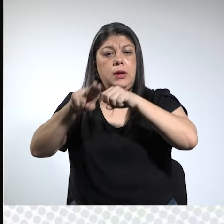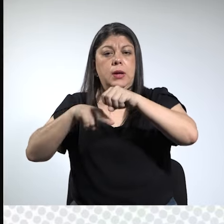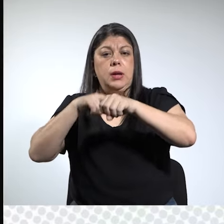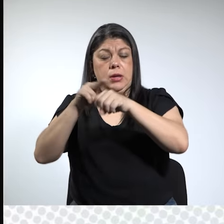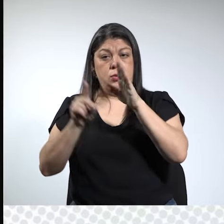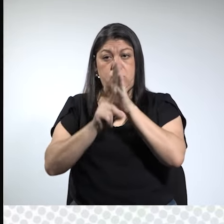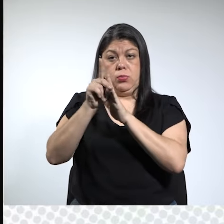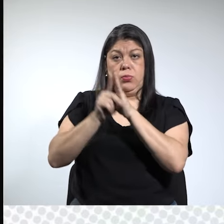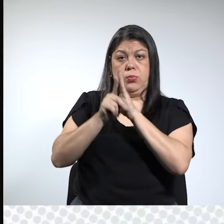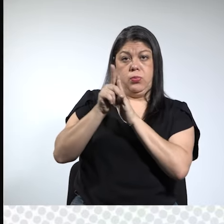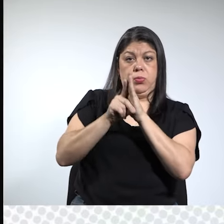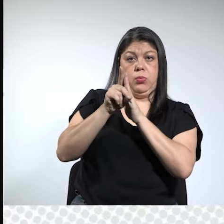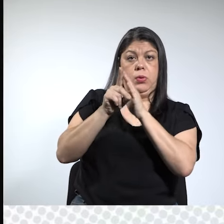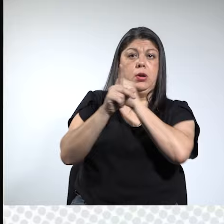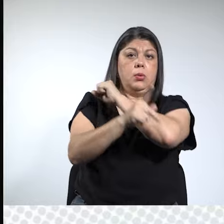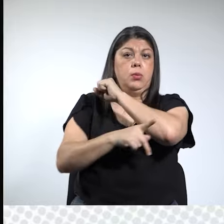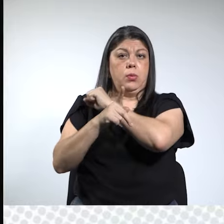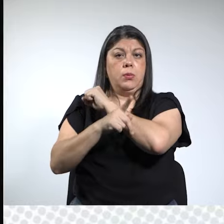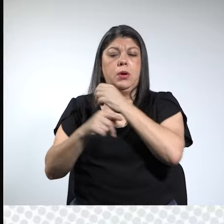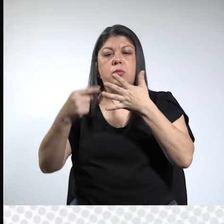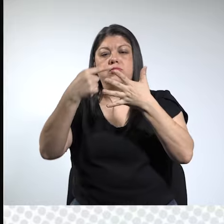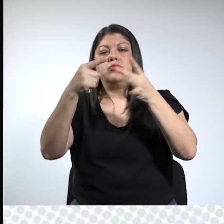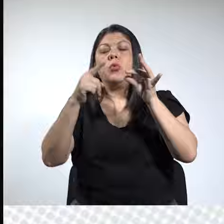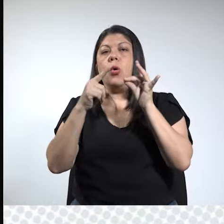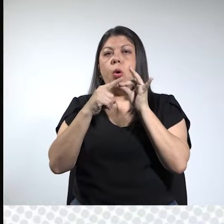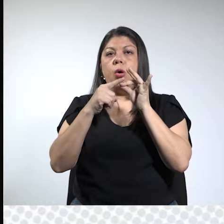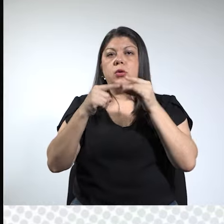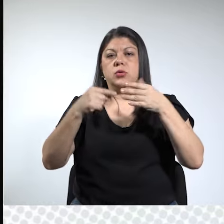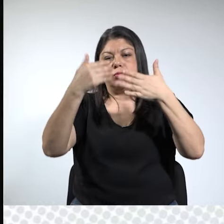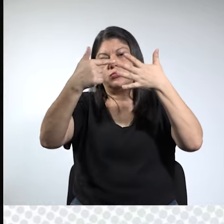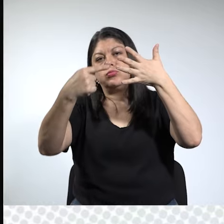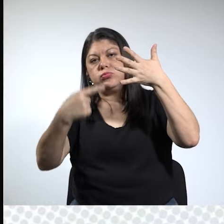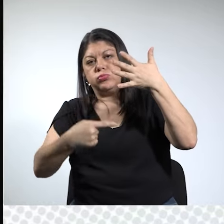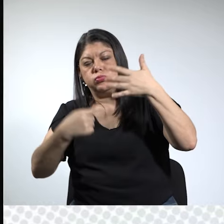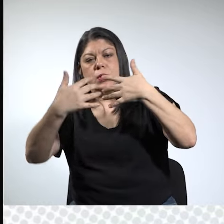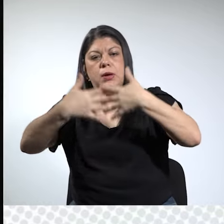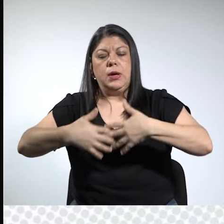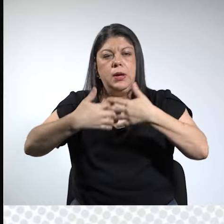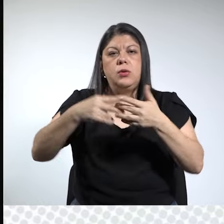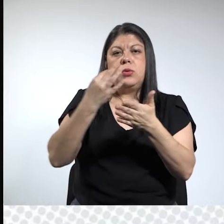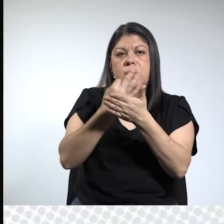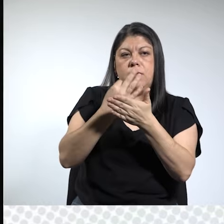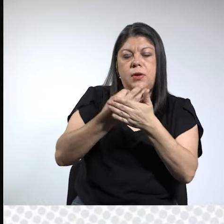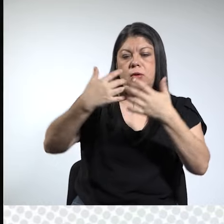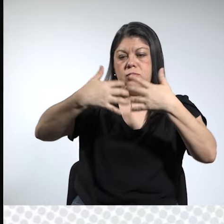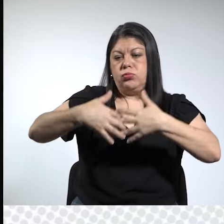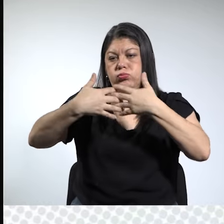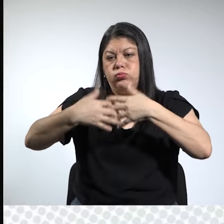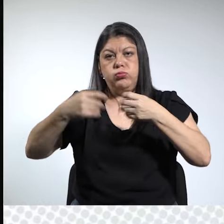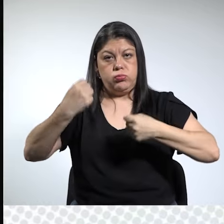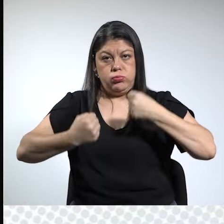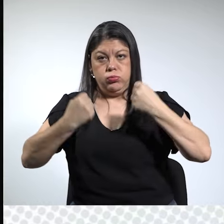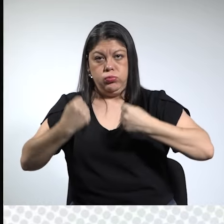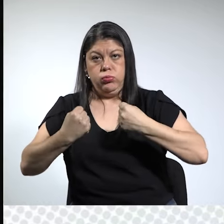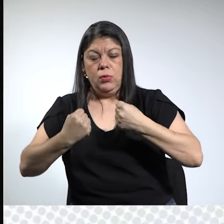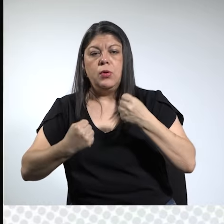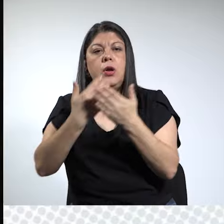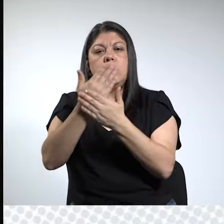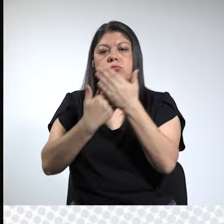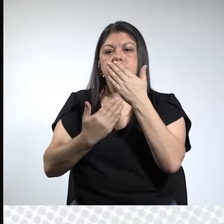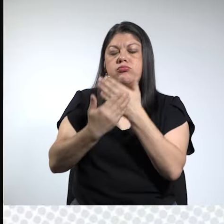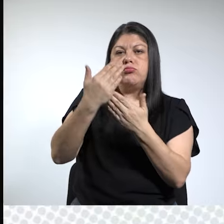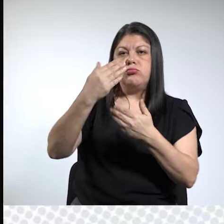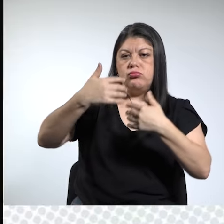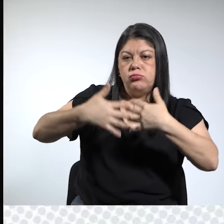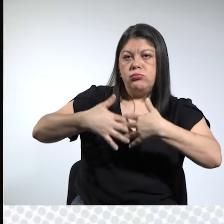más desarrolladas son las que tienen las 8 dimensiones, donde usted tiene la industria automotriz, la industria financiera, la industria de manufactura,